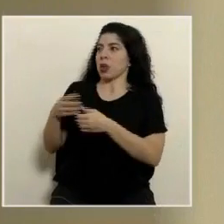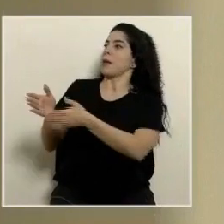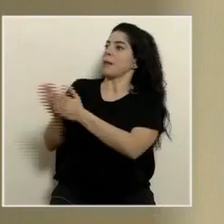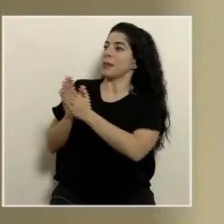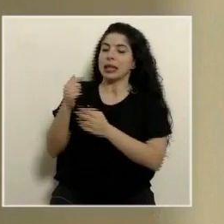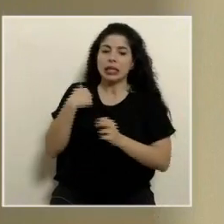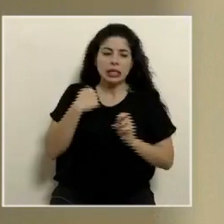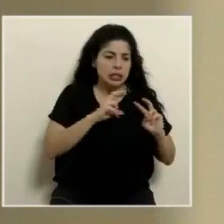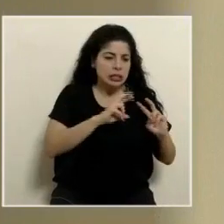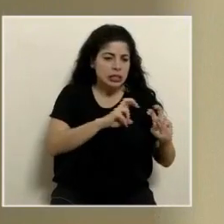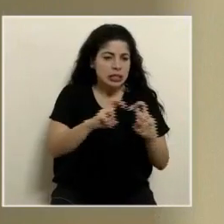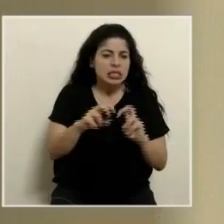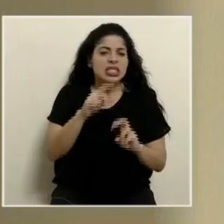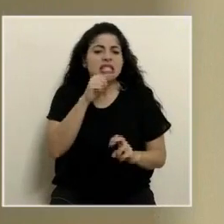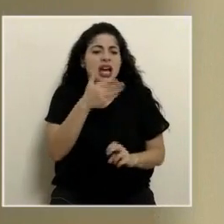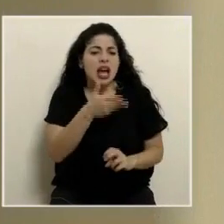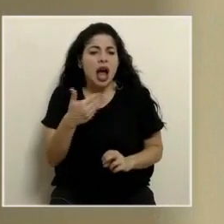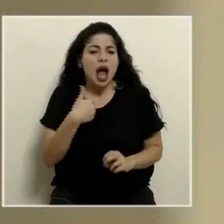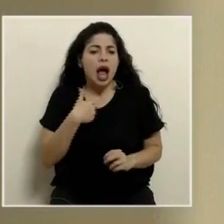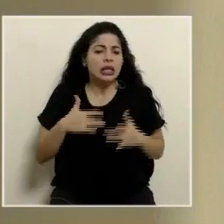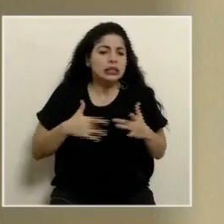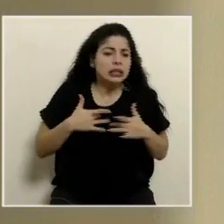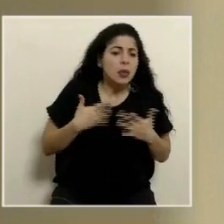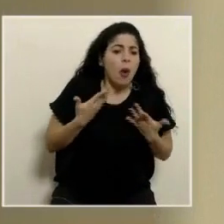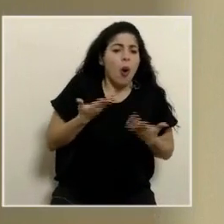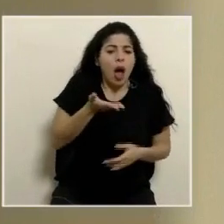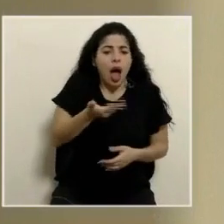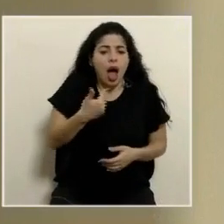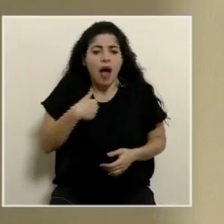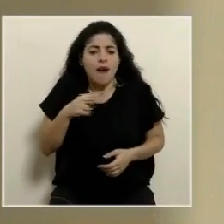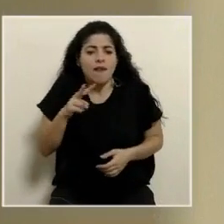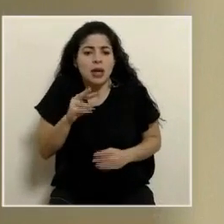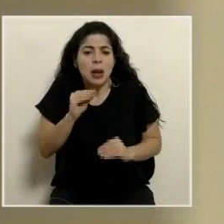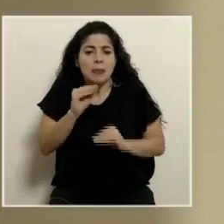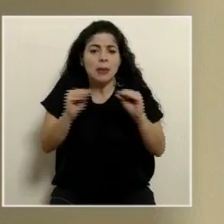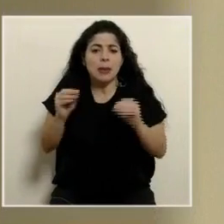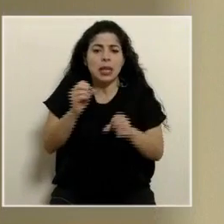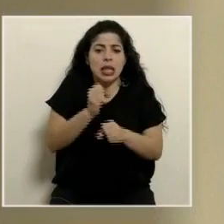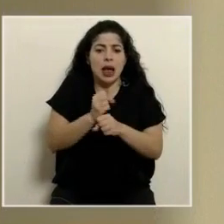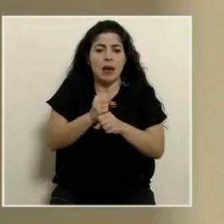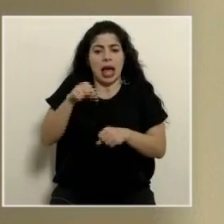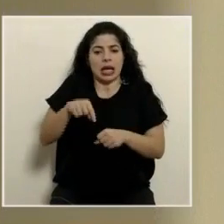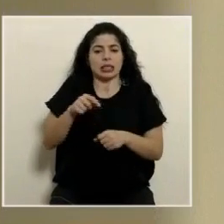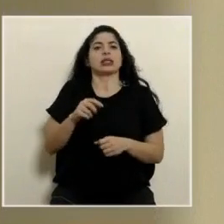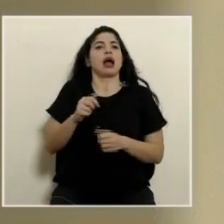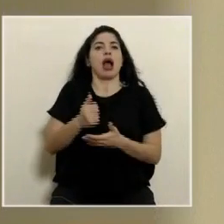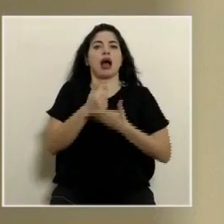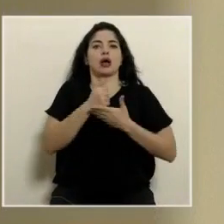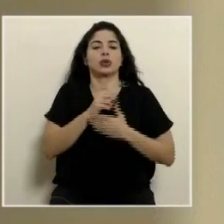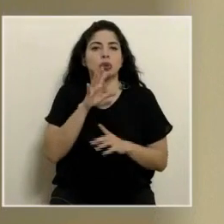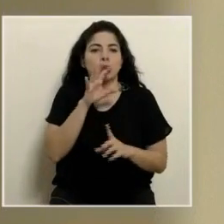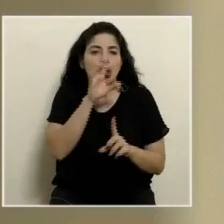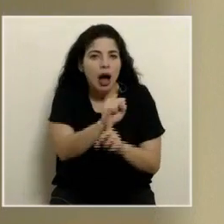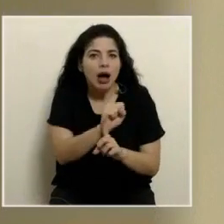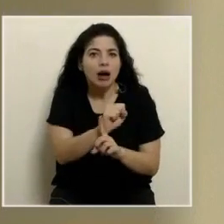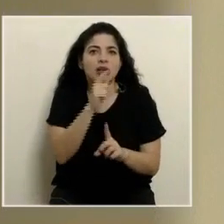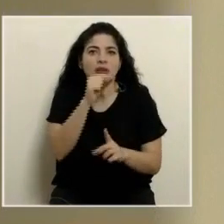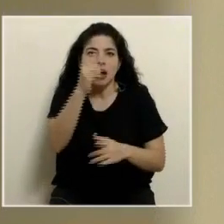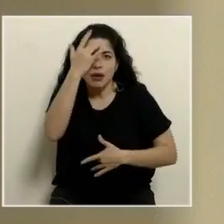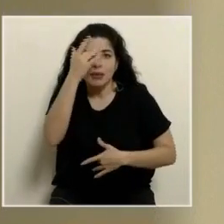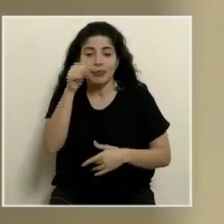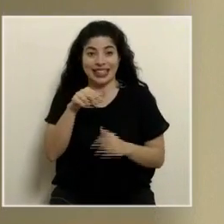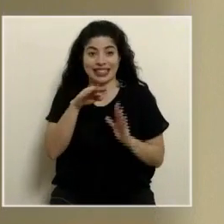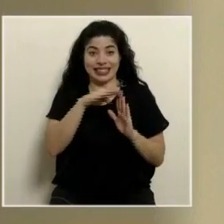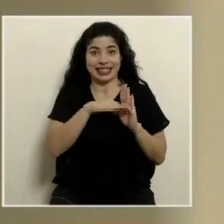sin síntomas que puedan estar transmitiendo el virus en sus recintos de trabajo. Entonces, se emite este lineamiento